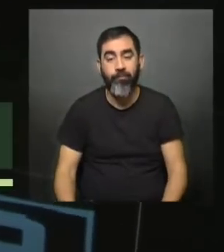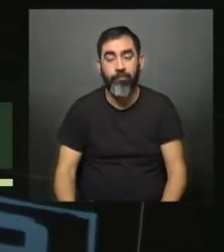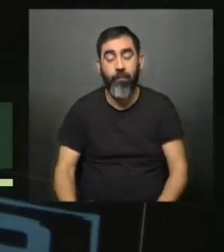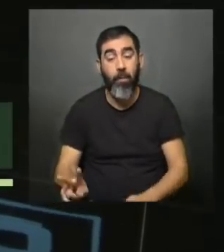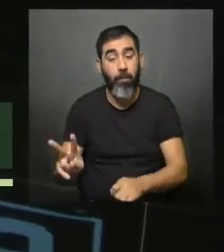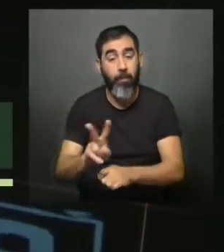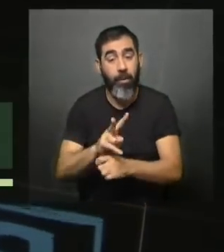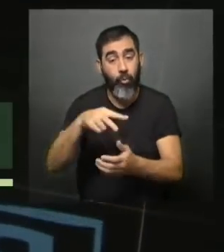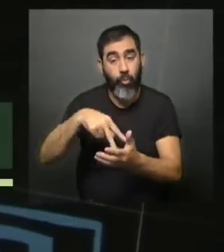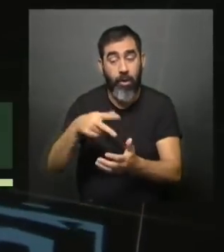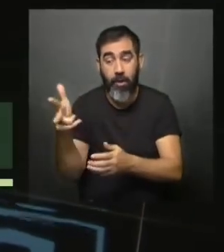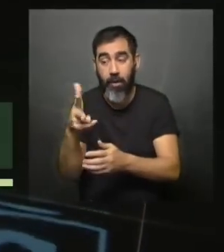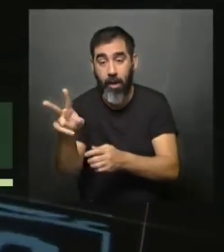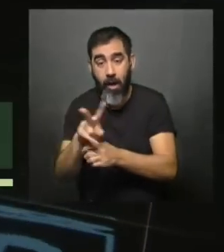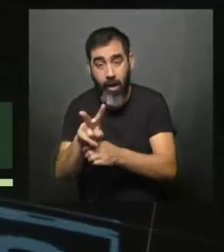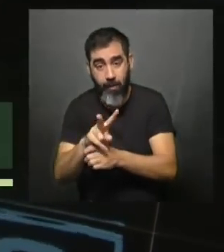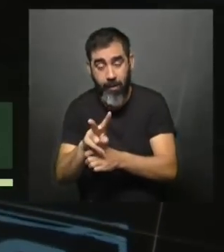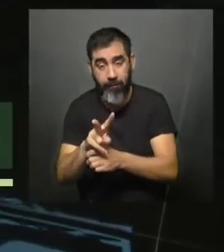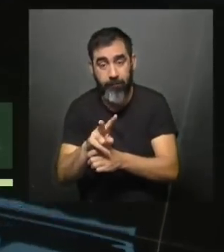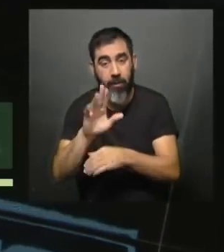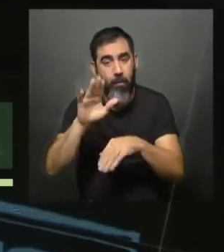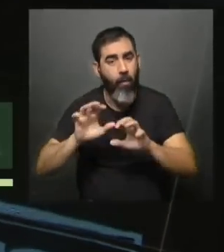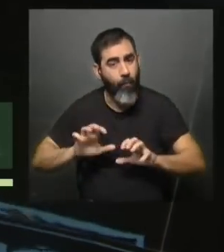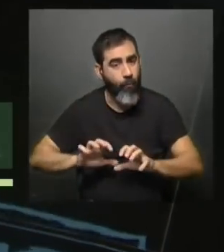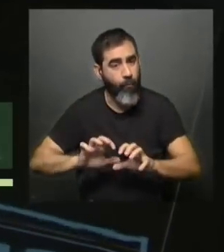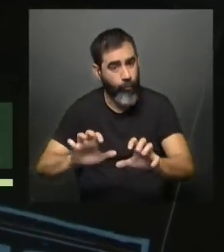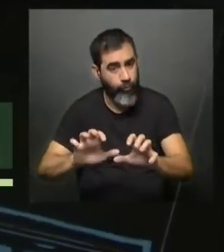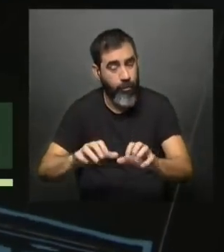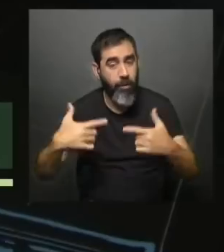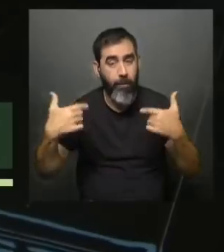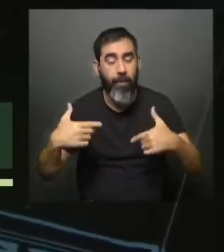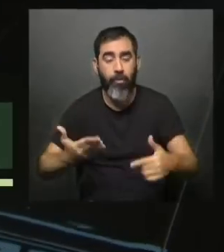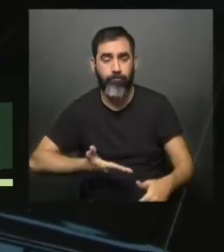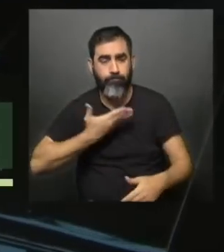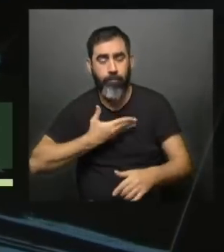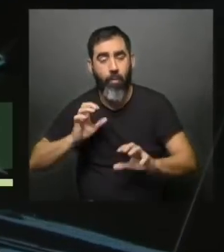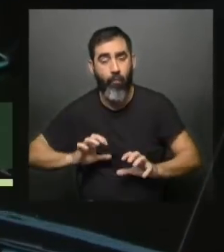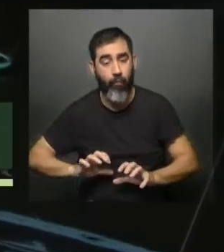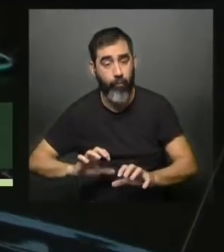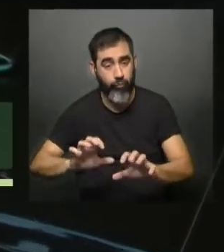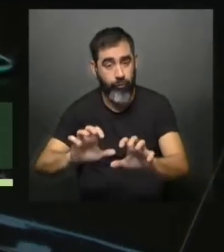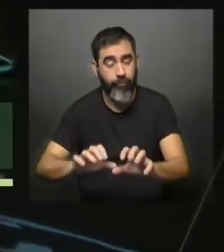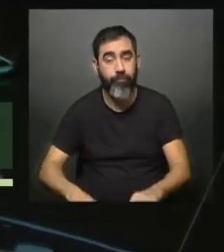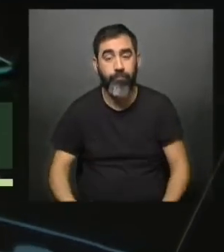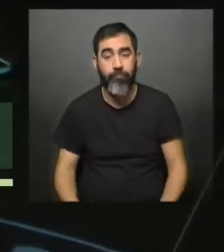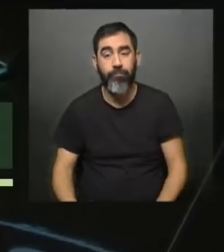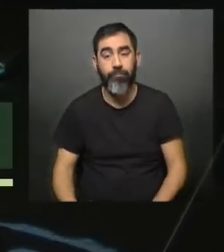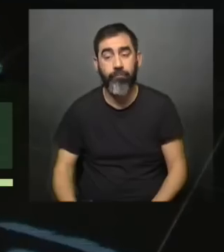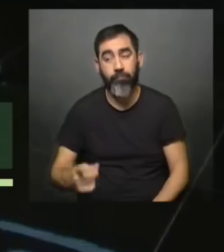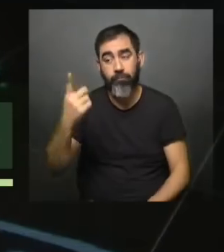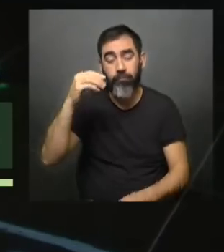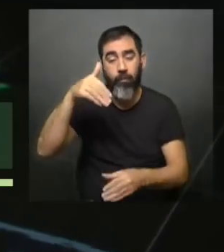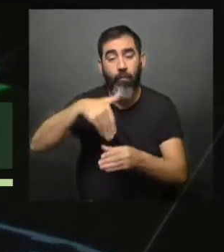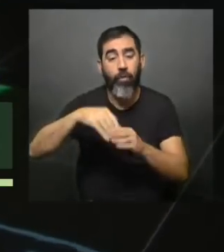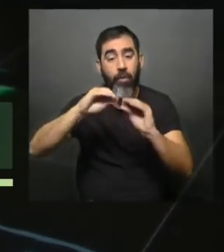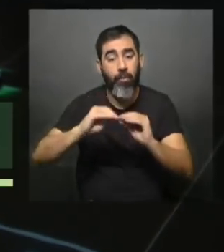patrullaje videovigilancia más personal quizás el ministro Gebel ha reclamado a más personas en algún momento ese votó anoche la